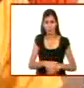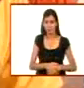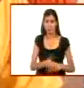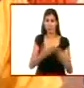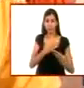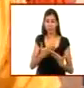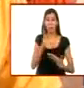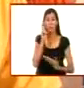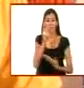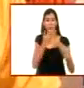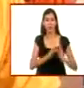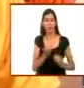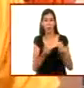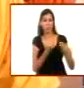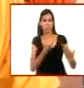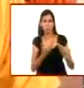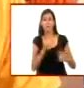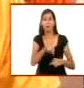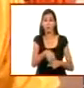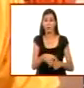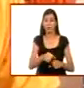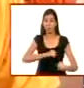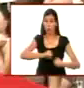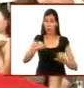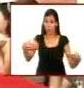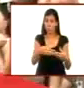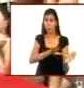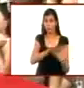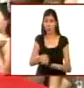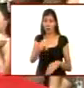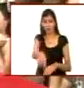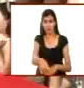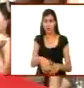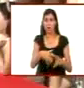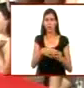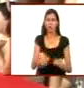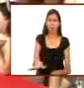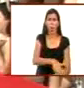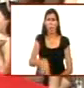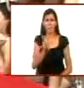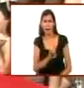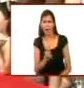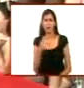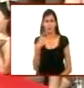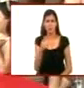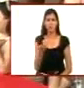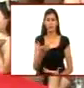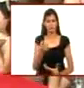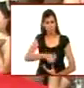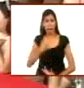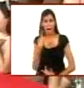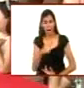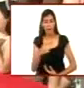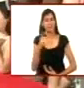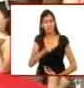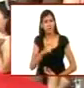relación profesor-estudiante. Este movimiento que está aquí y que está en todas las latitudes del país y que comprende la necesidad de hacer la revolución